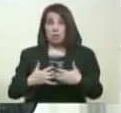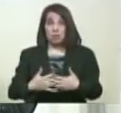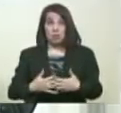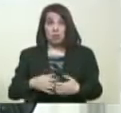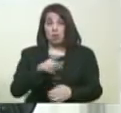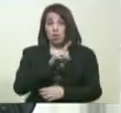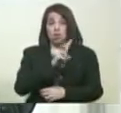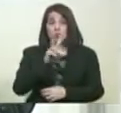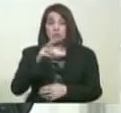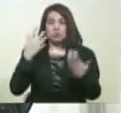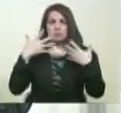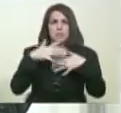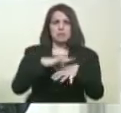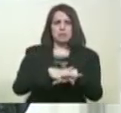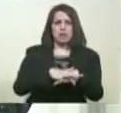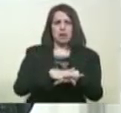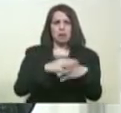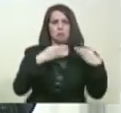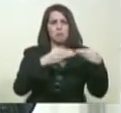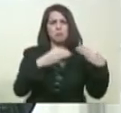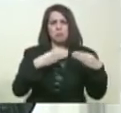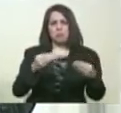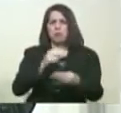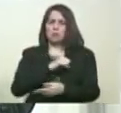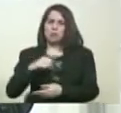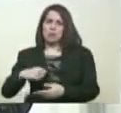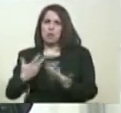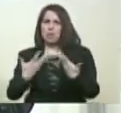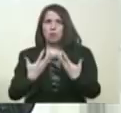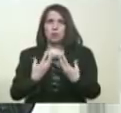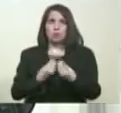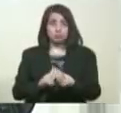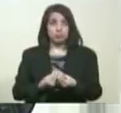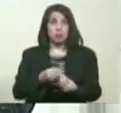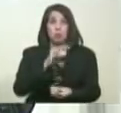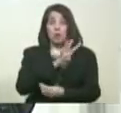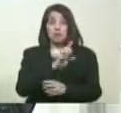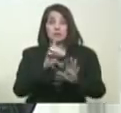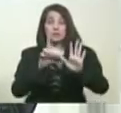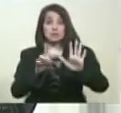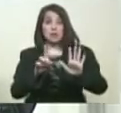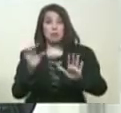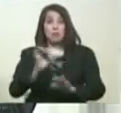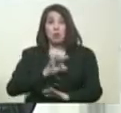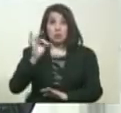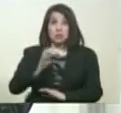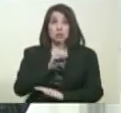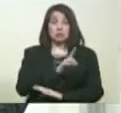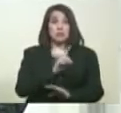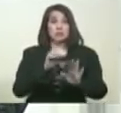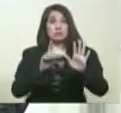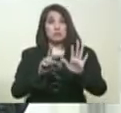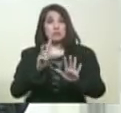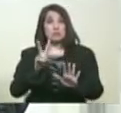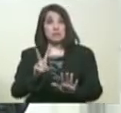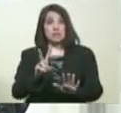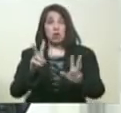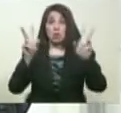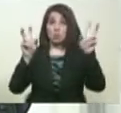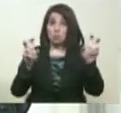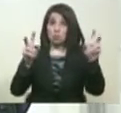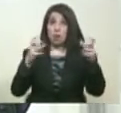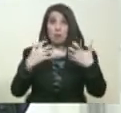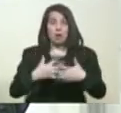empresas mixtas que participan. El 46%, es decir, 167 empresas son nuevas que